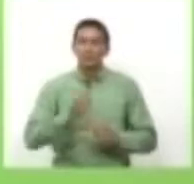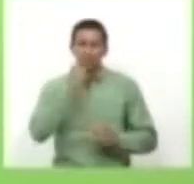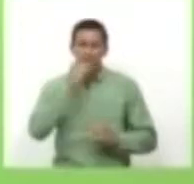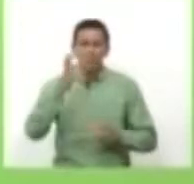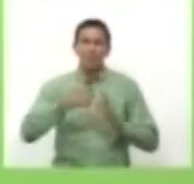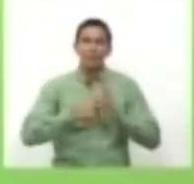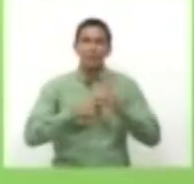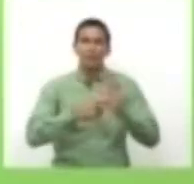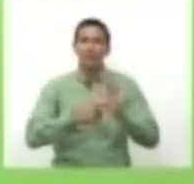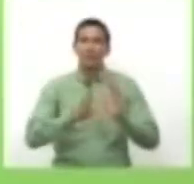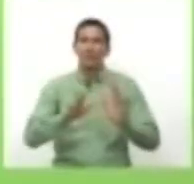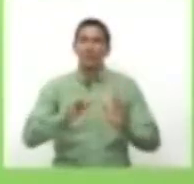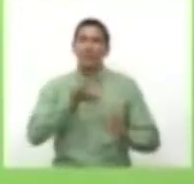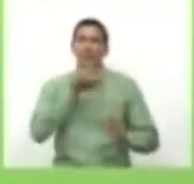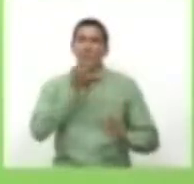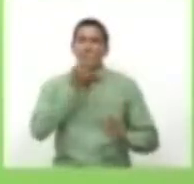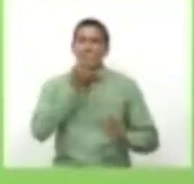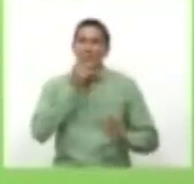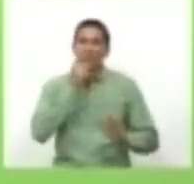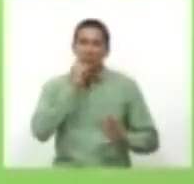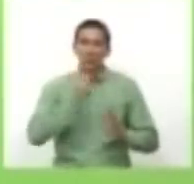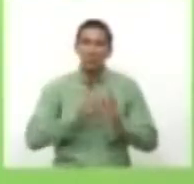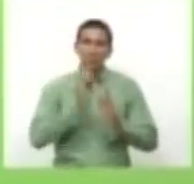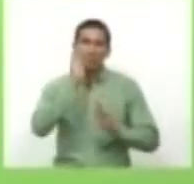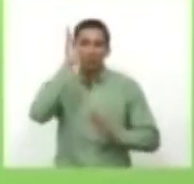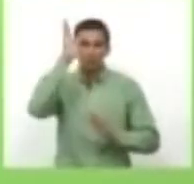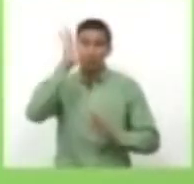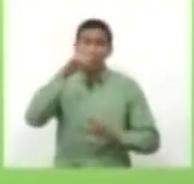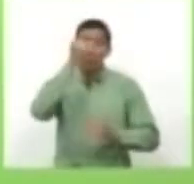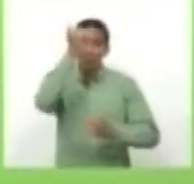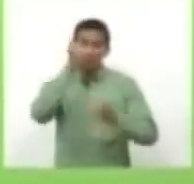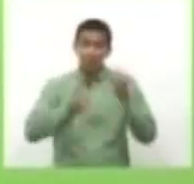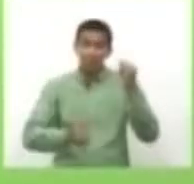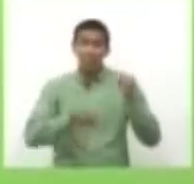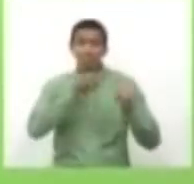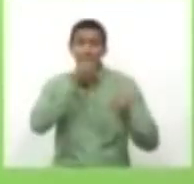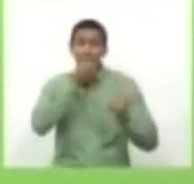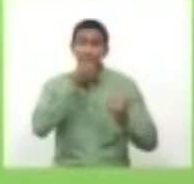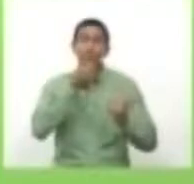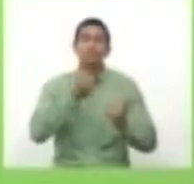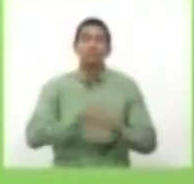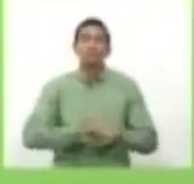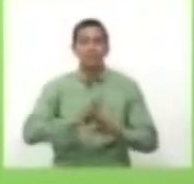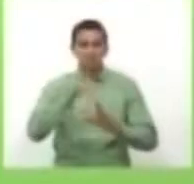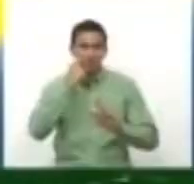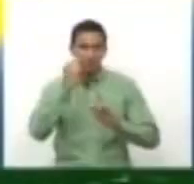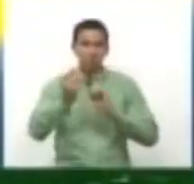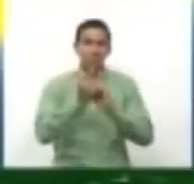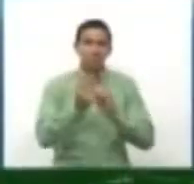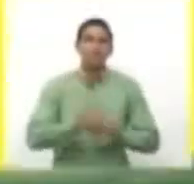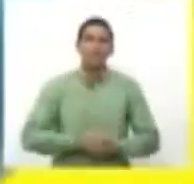Café por un Futuro. Espérame con todos los detalles, como siempre, al final de la emisión. Ya nos vemos.